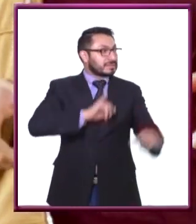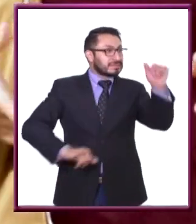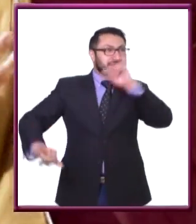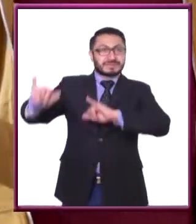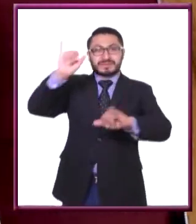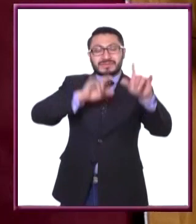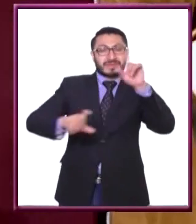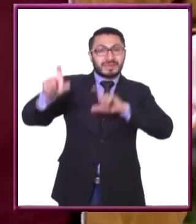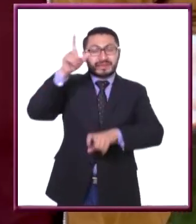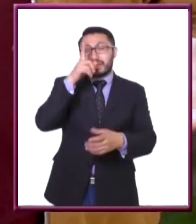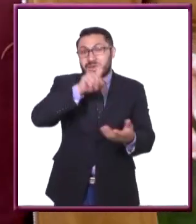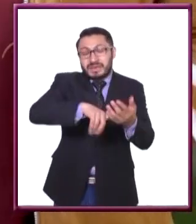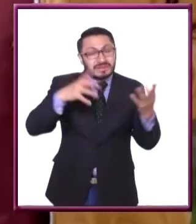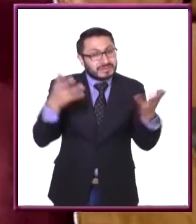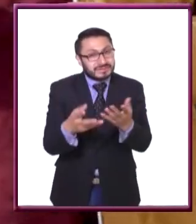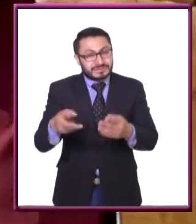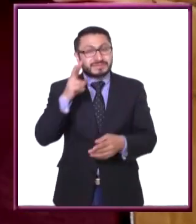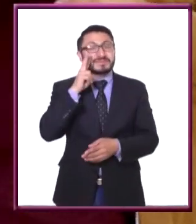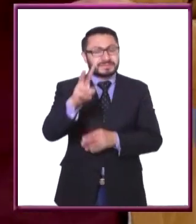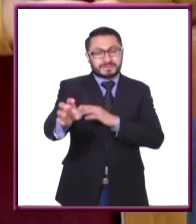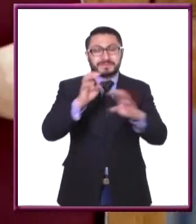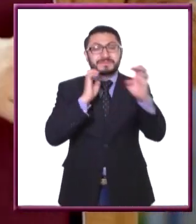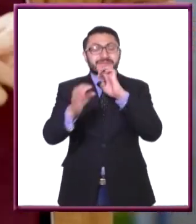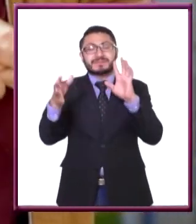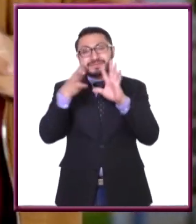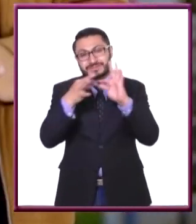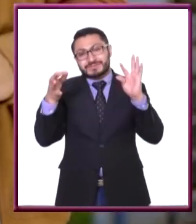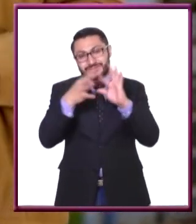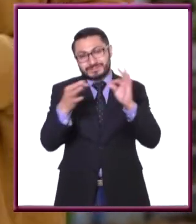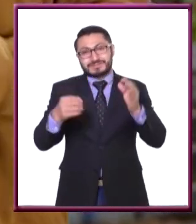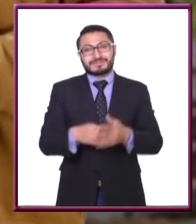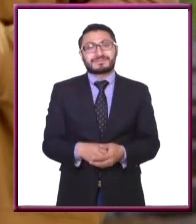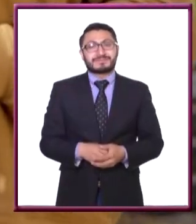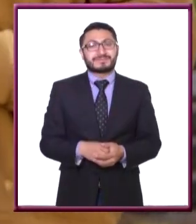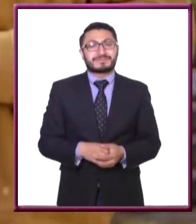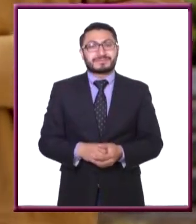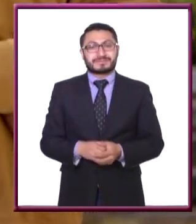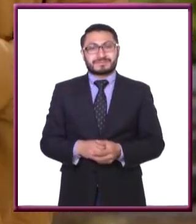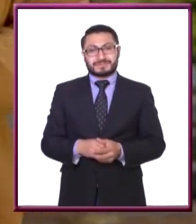elementos químicos se forman ahí adentro. Vamos a ver una entrevista para que nos explique.